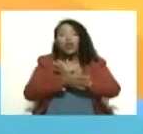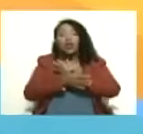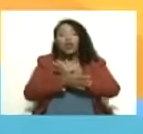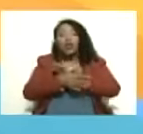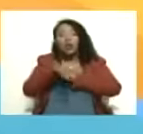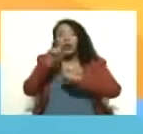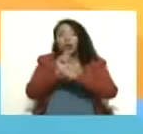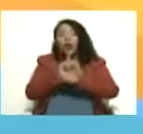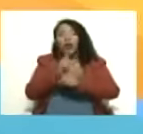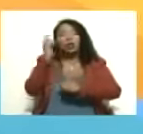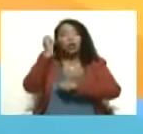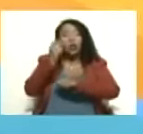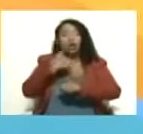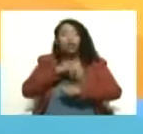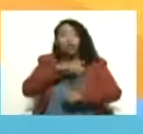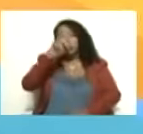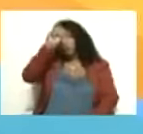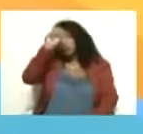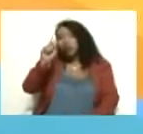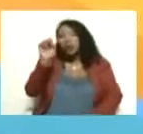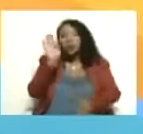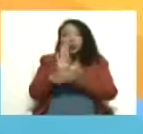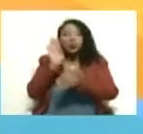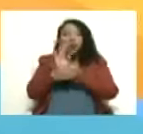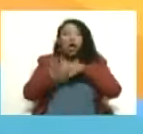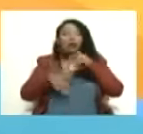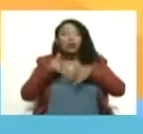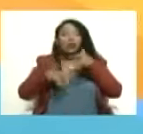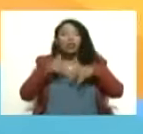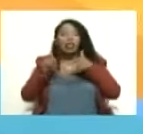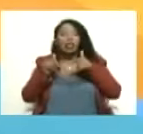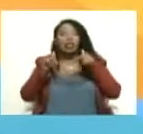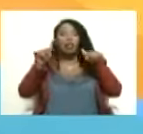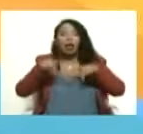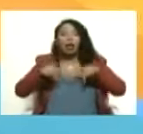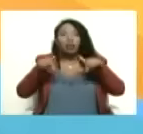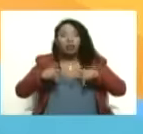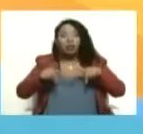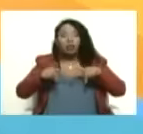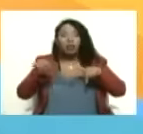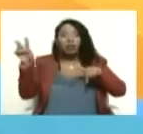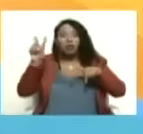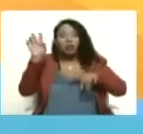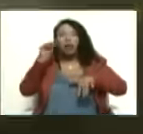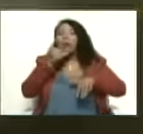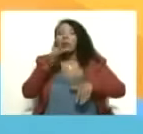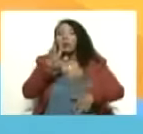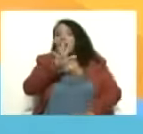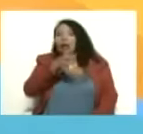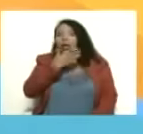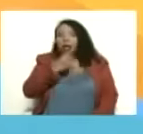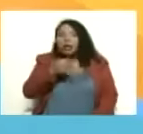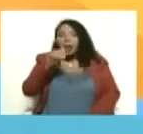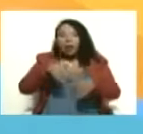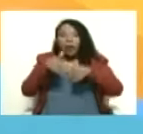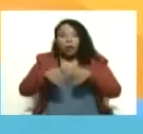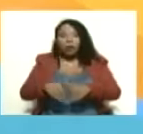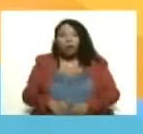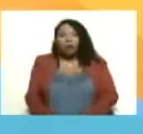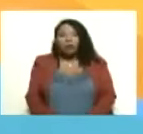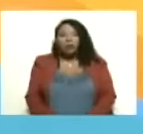único tribunal que reconocemos para proteger el acto de soberanía de la elección del próximo 3 de